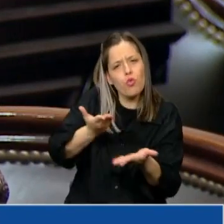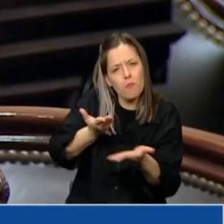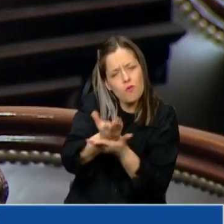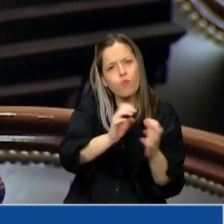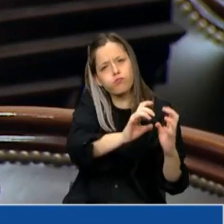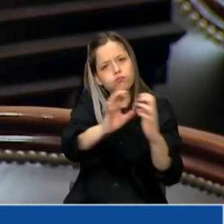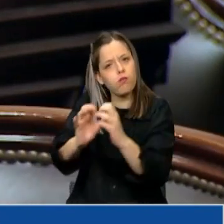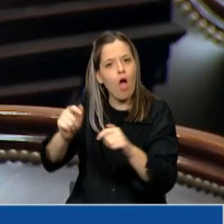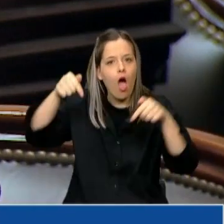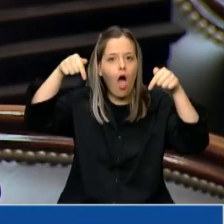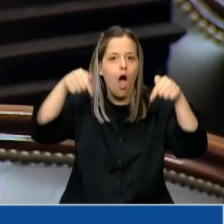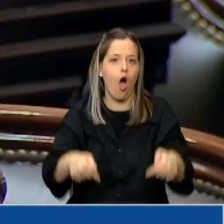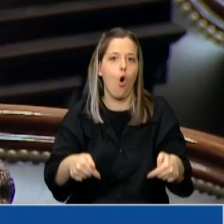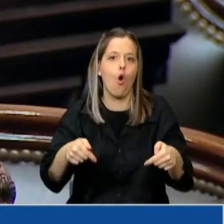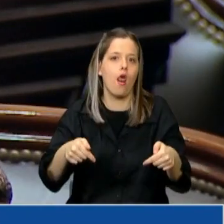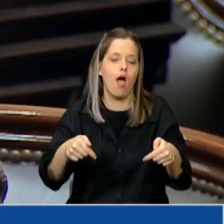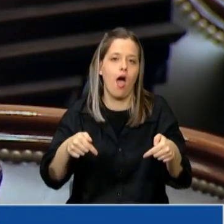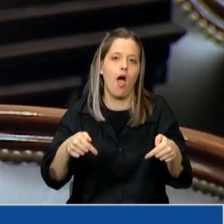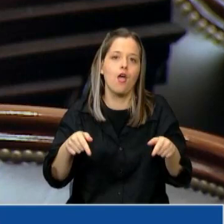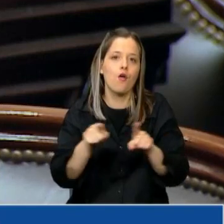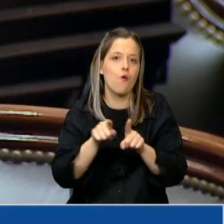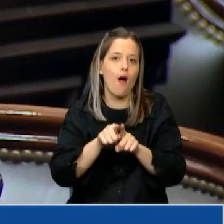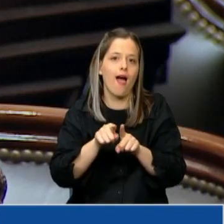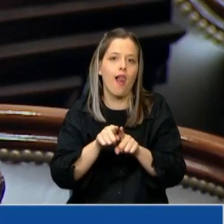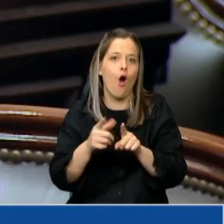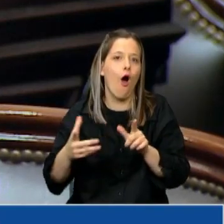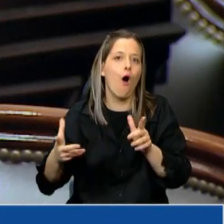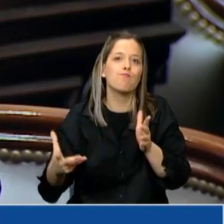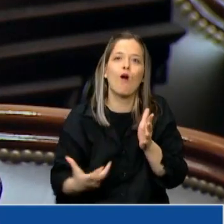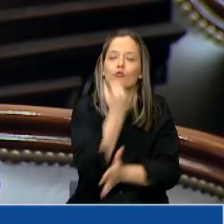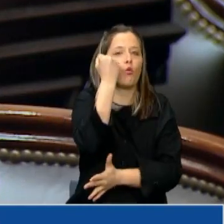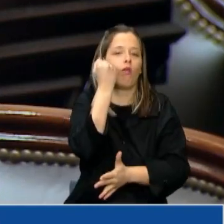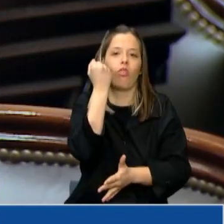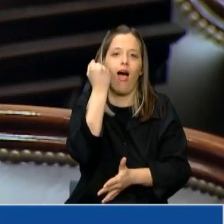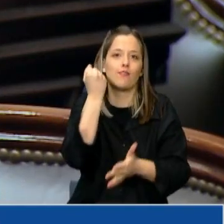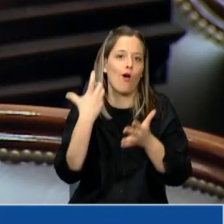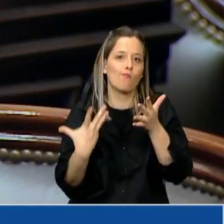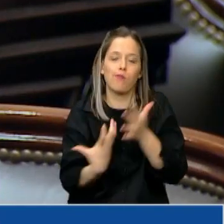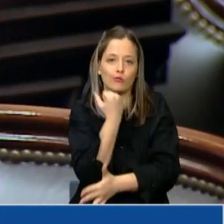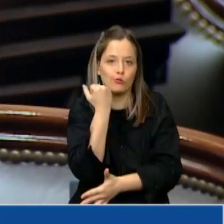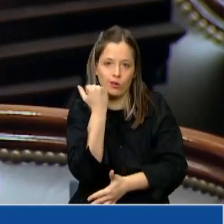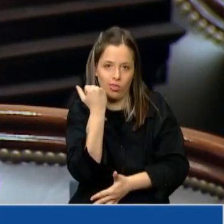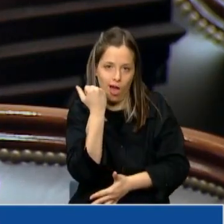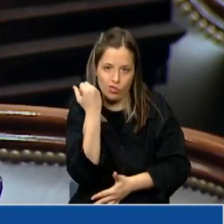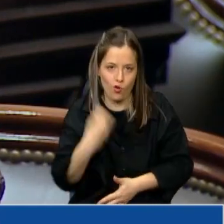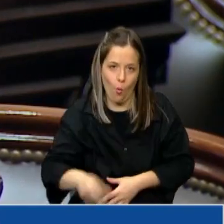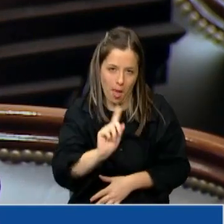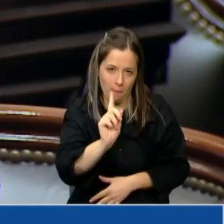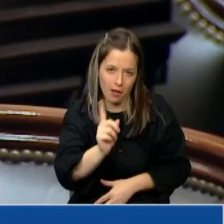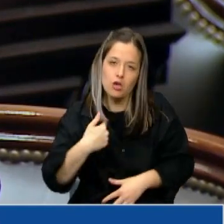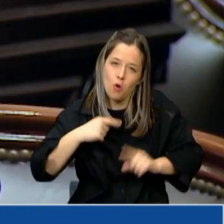hoy no me voy a perder la oportunidad, el mérito y la conveniencia de mantener